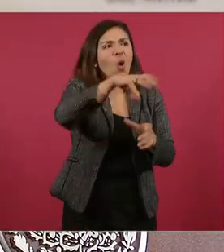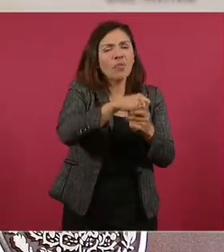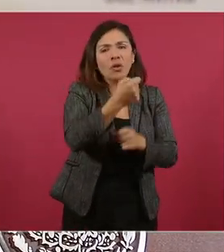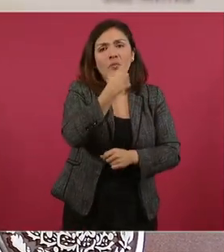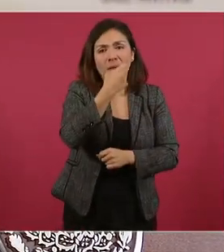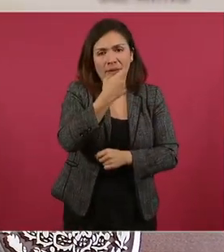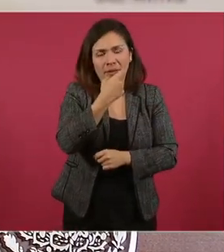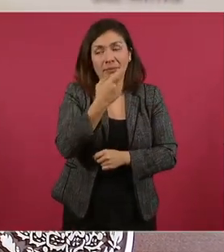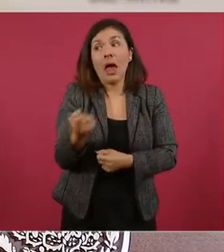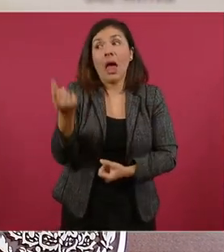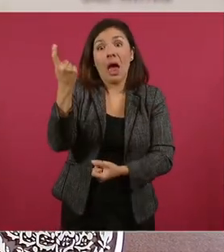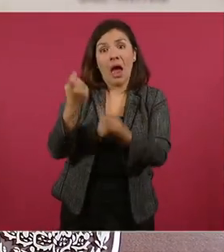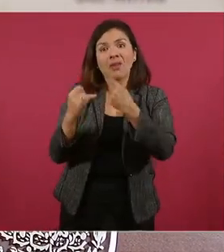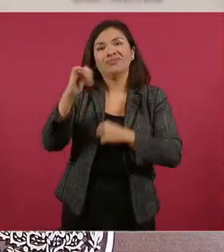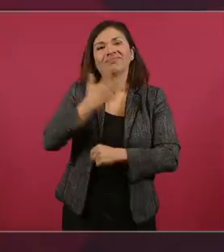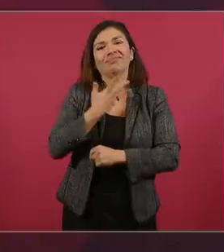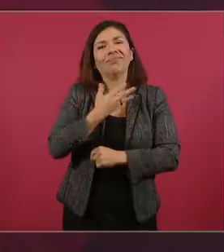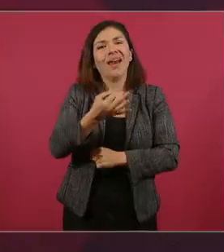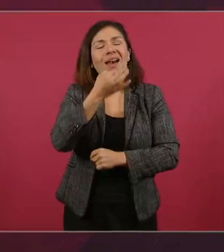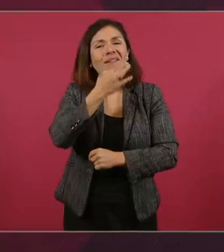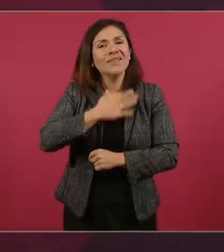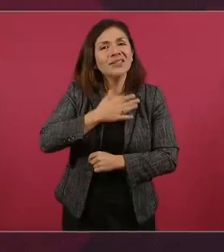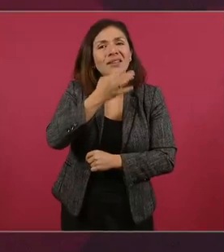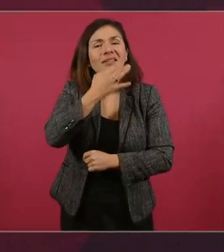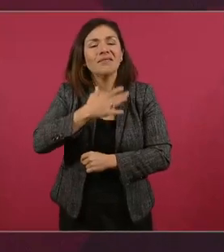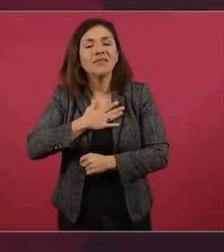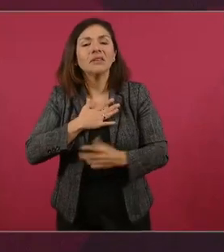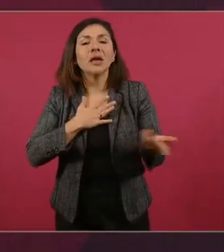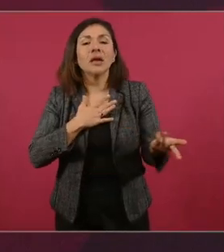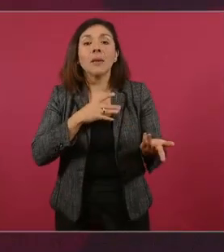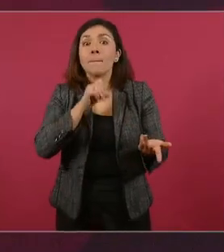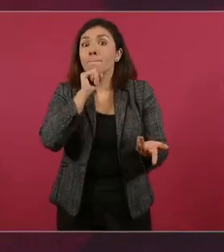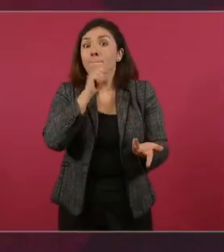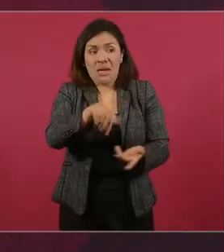reportes de